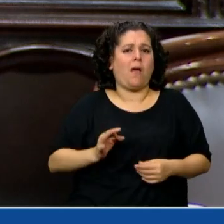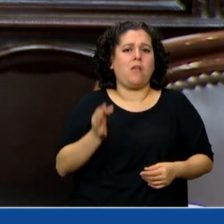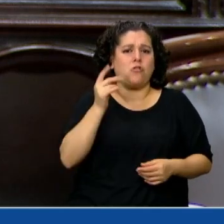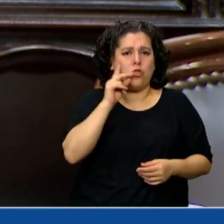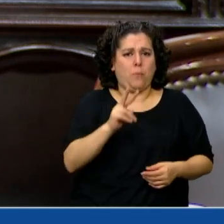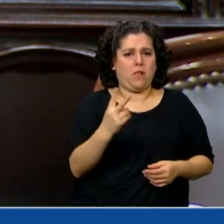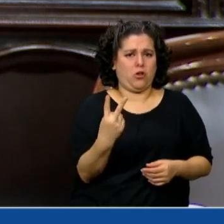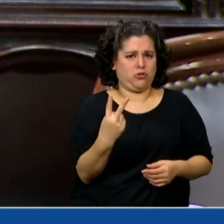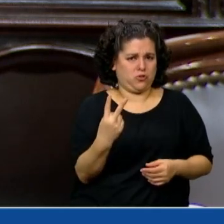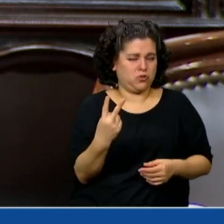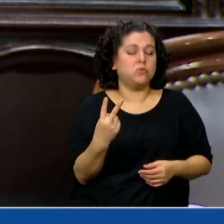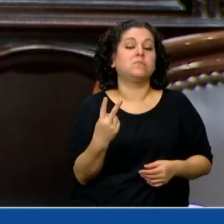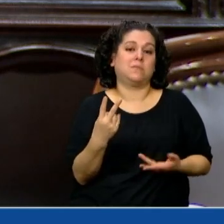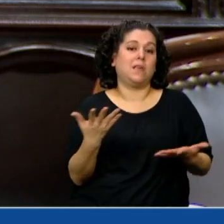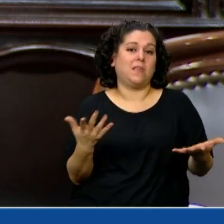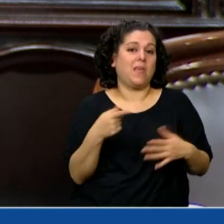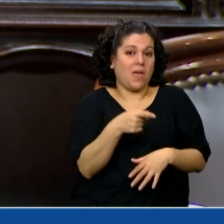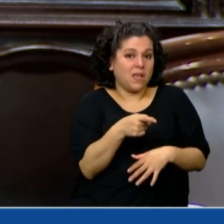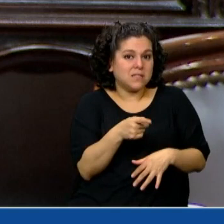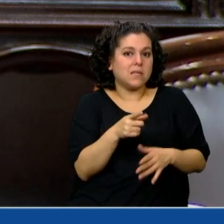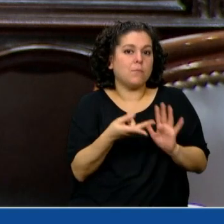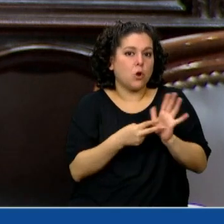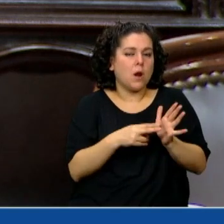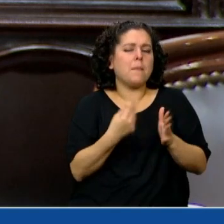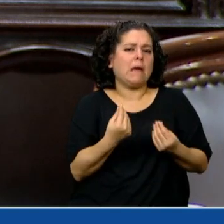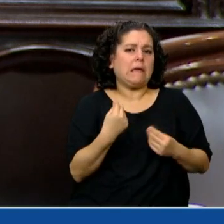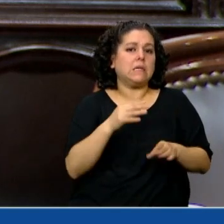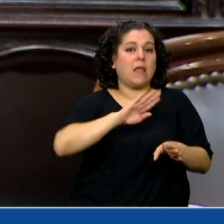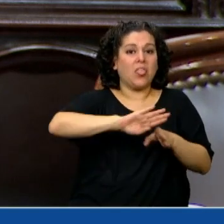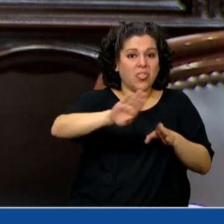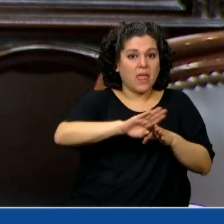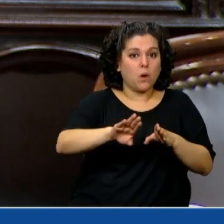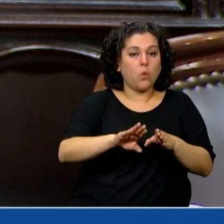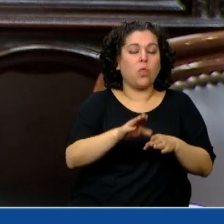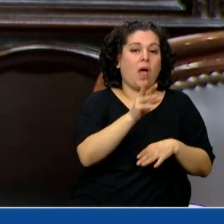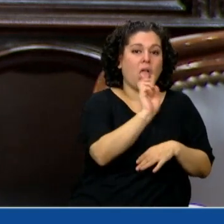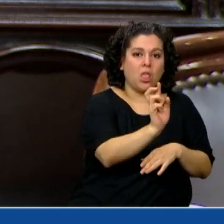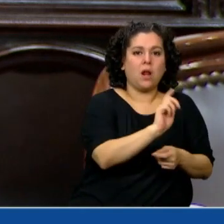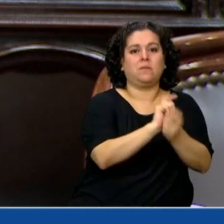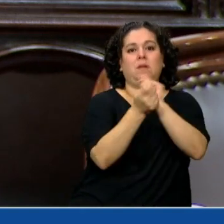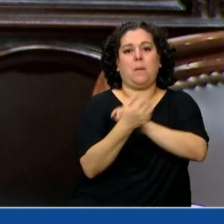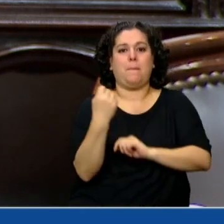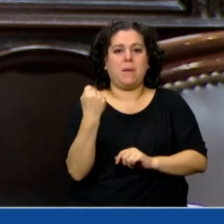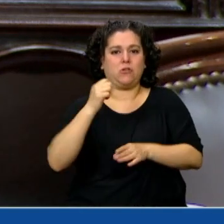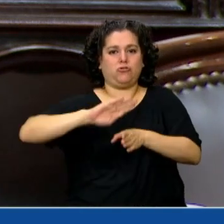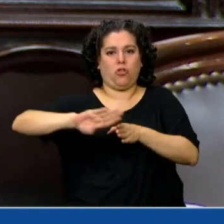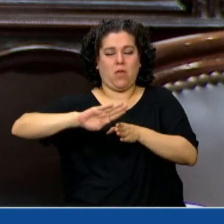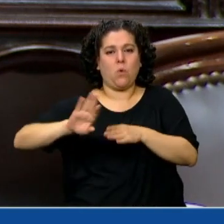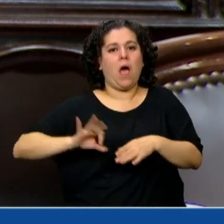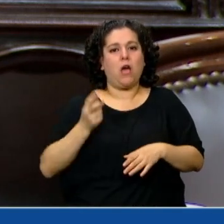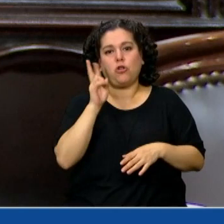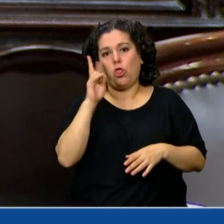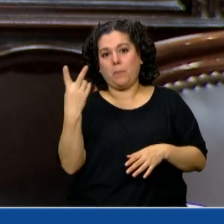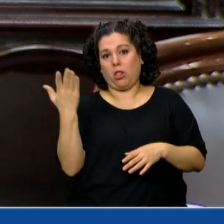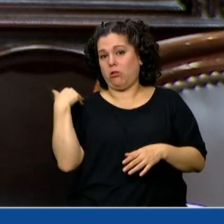2002 y que en definitiva especificar la deuda, la que no se hizo en el año 2002,